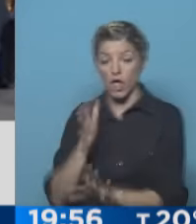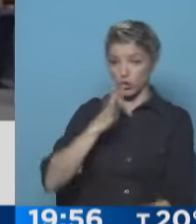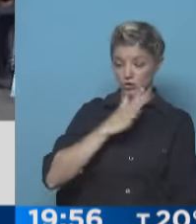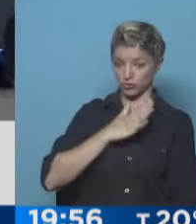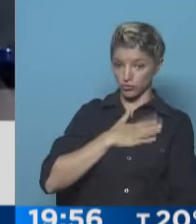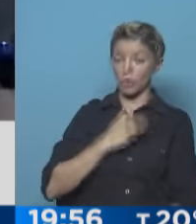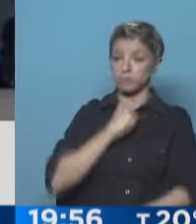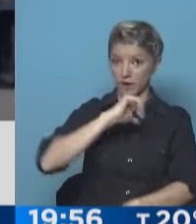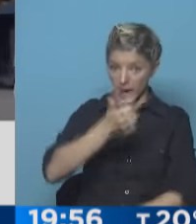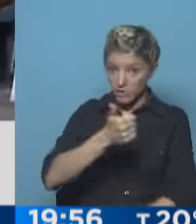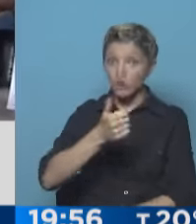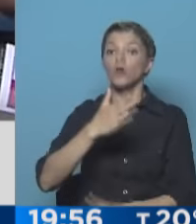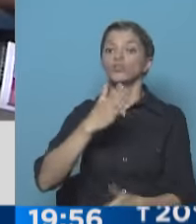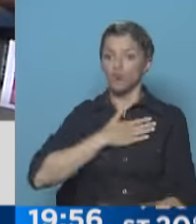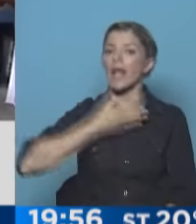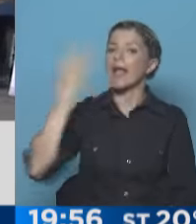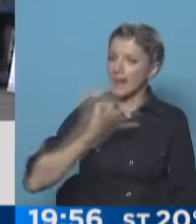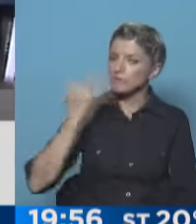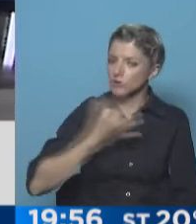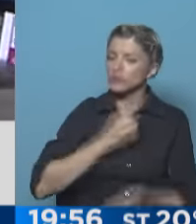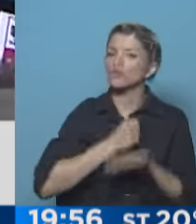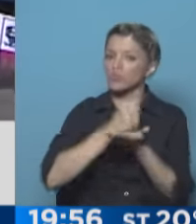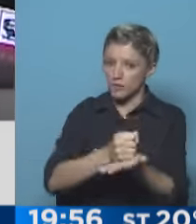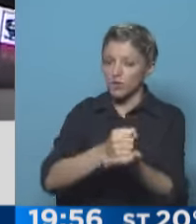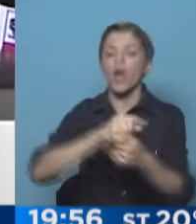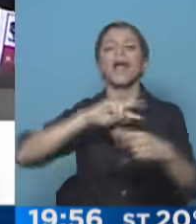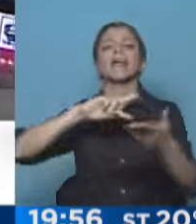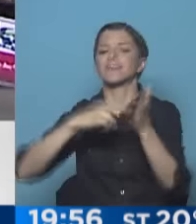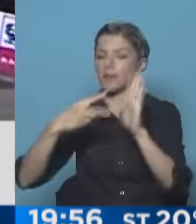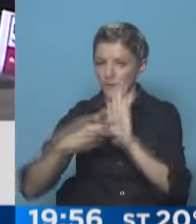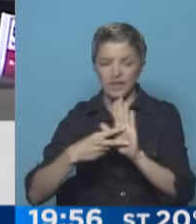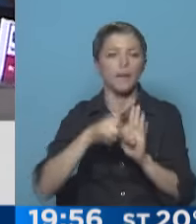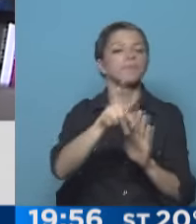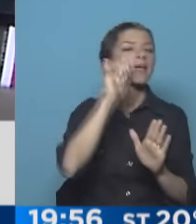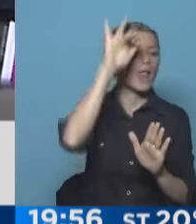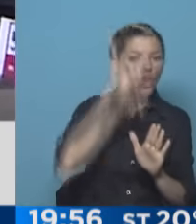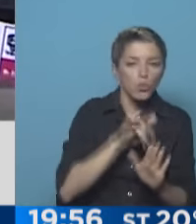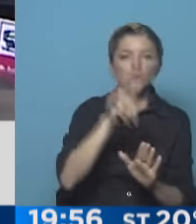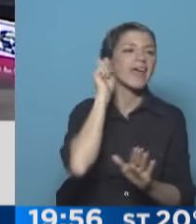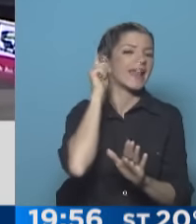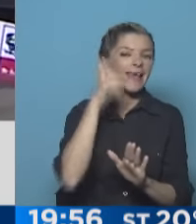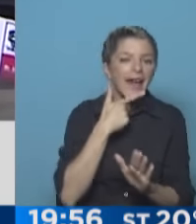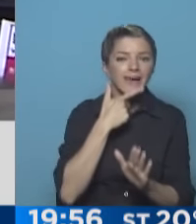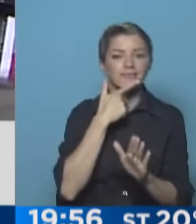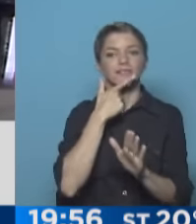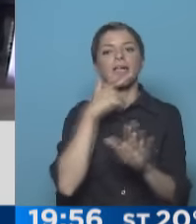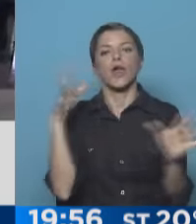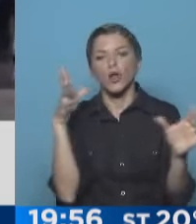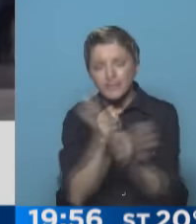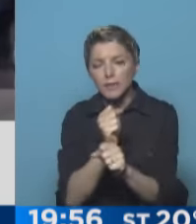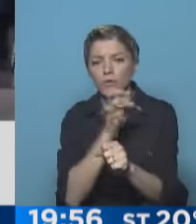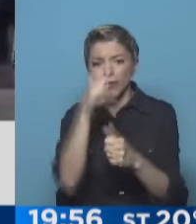garantizando los subsidios eso significa que no aumente ni la boleta de luz ni de gas ni el